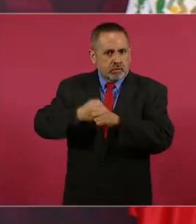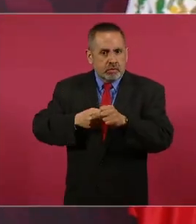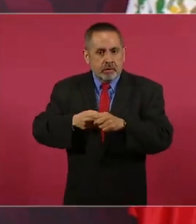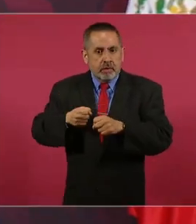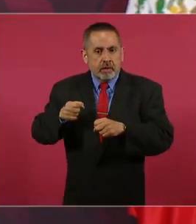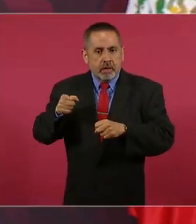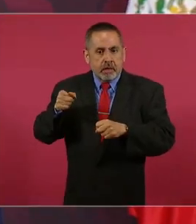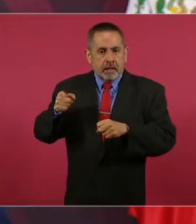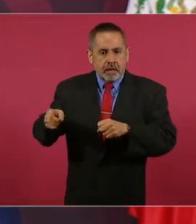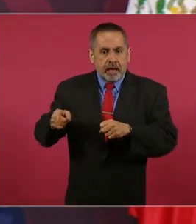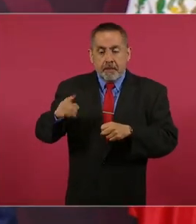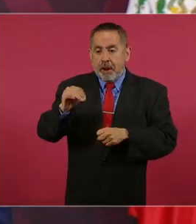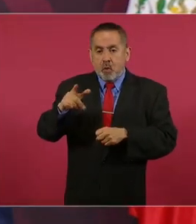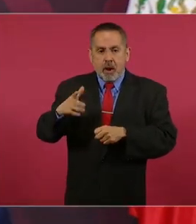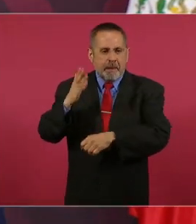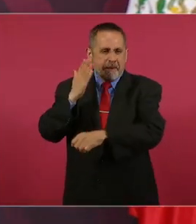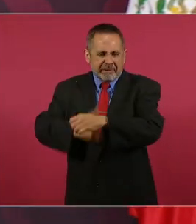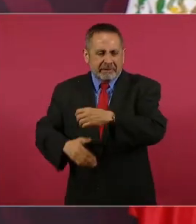brazo.